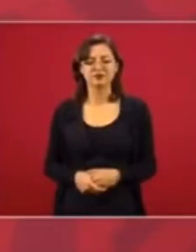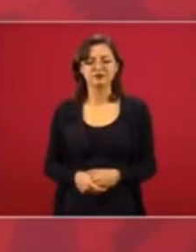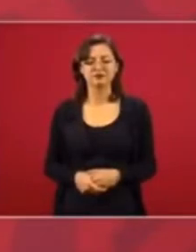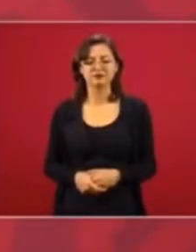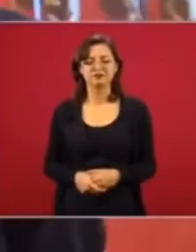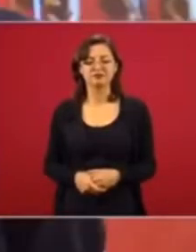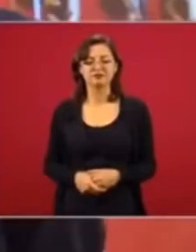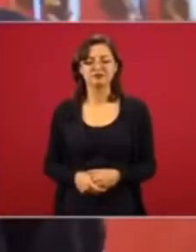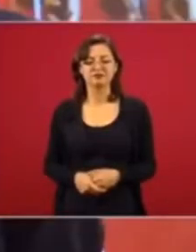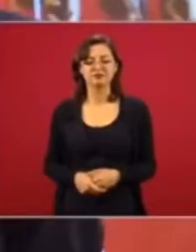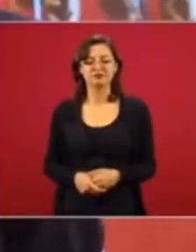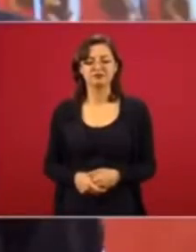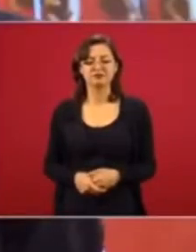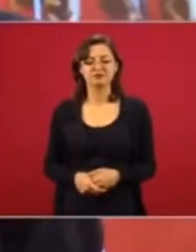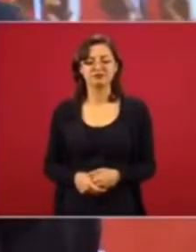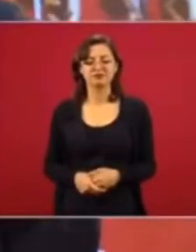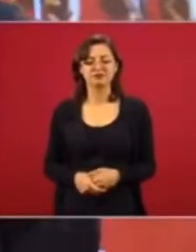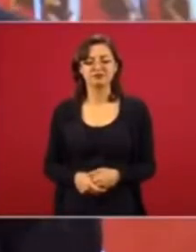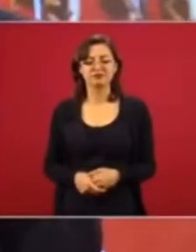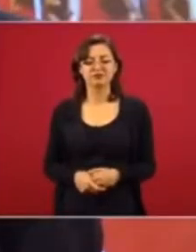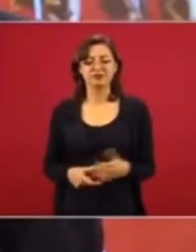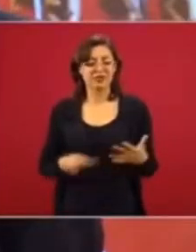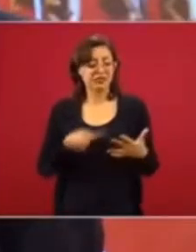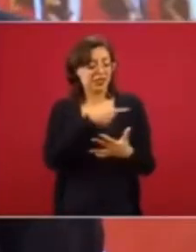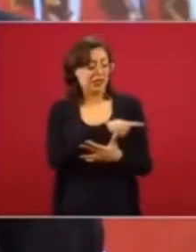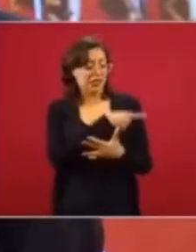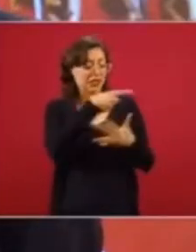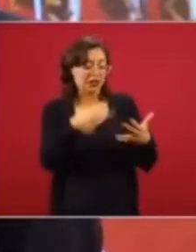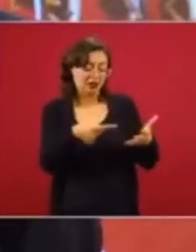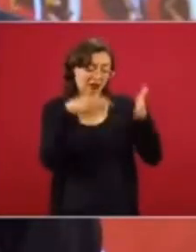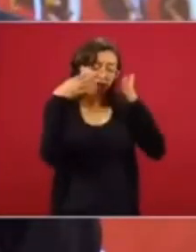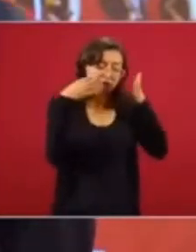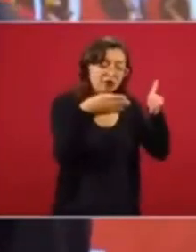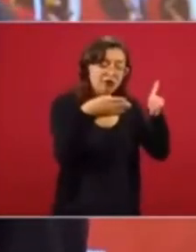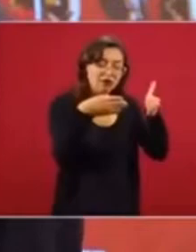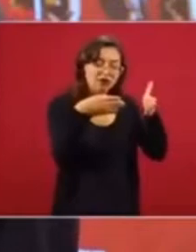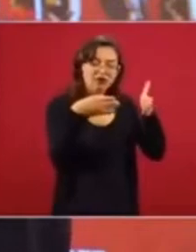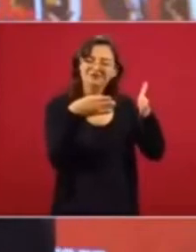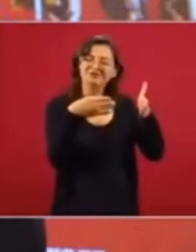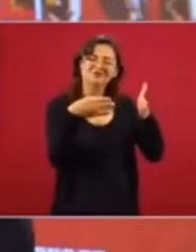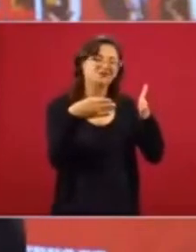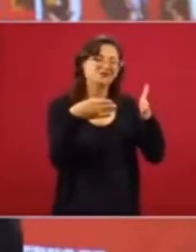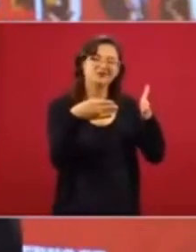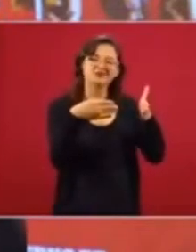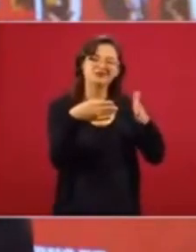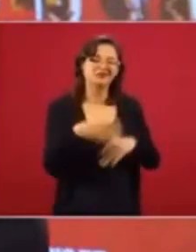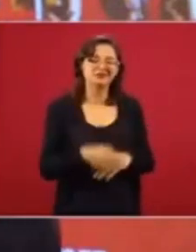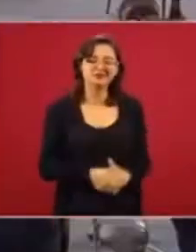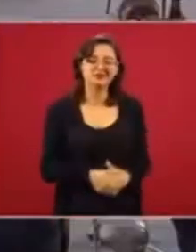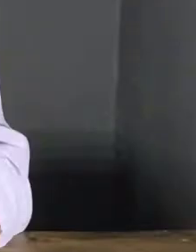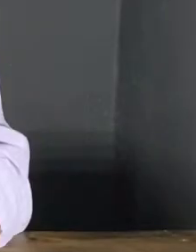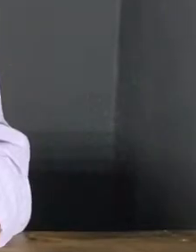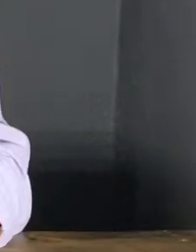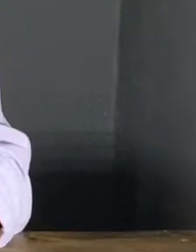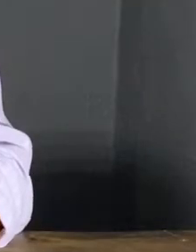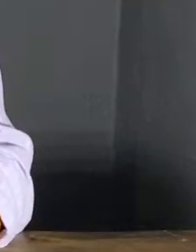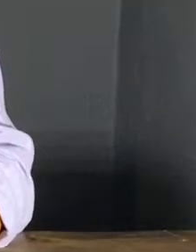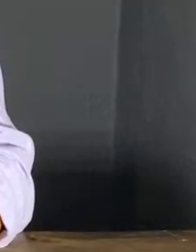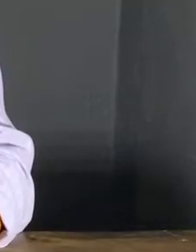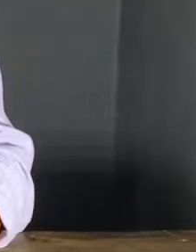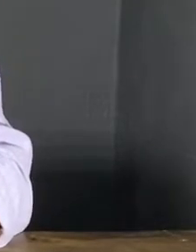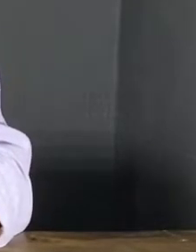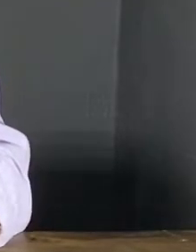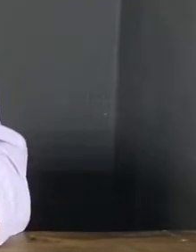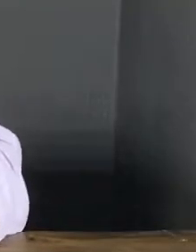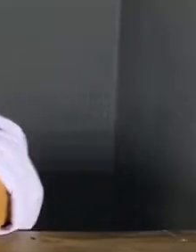no creer tanto en esas cosas. Hay una canción antes de protestas. Vale, pues vamos a